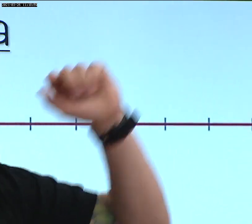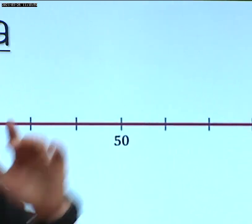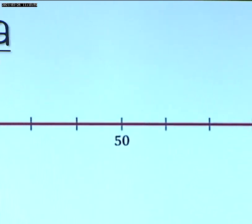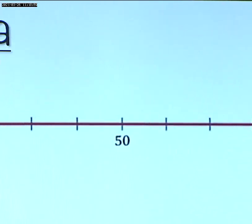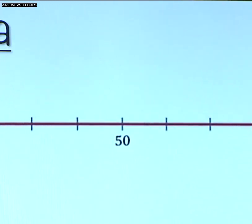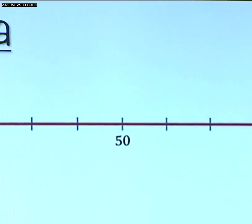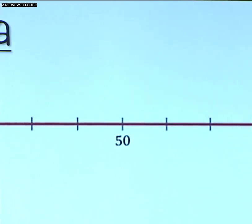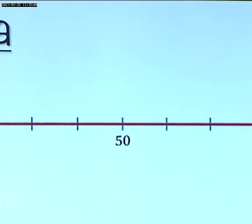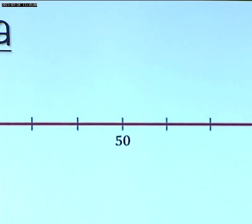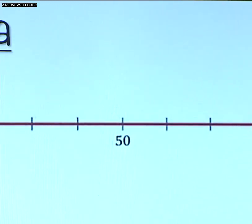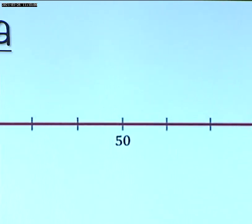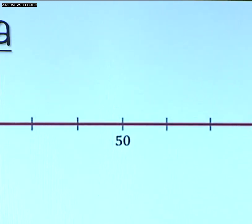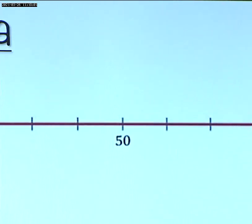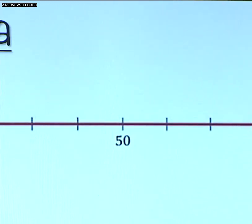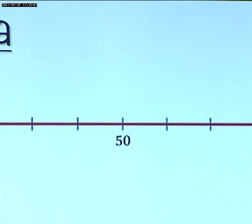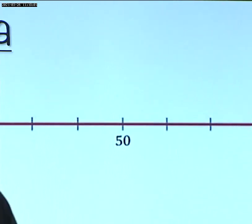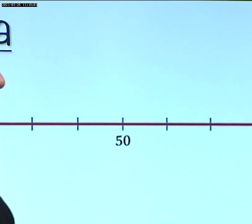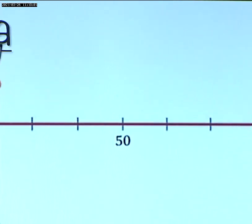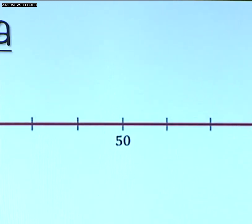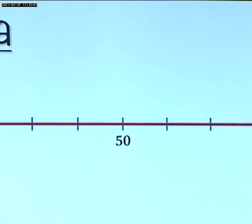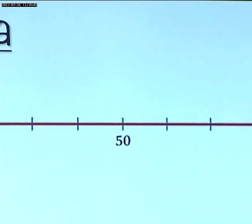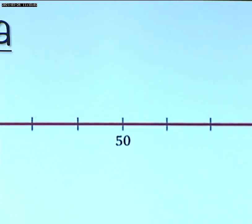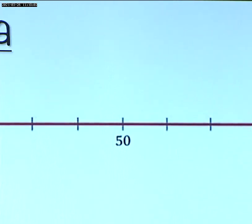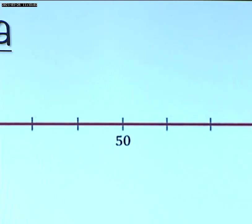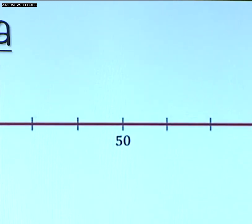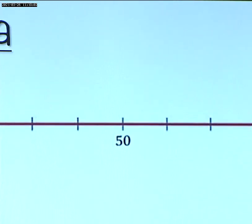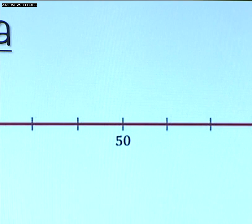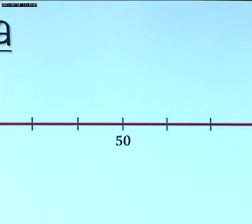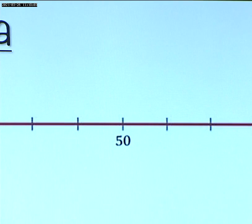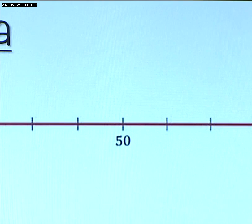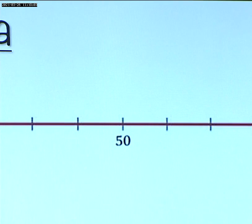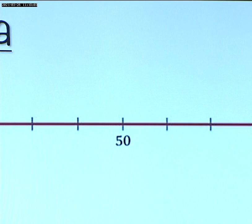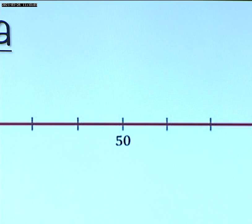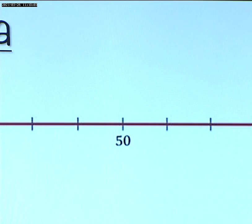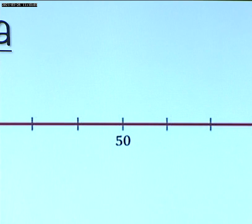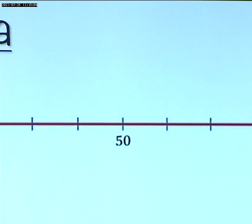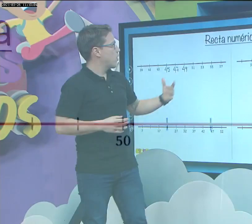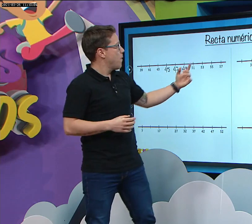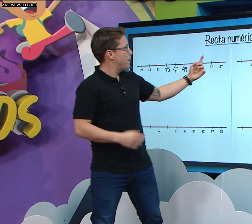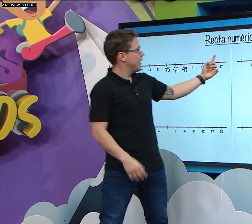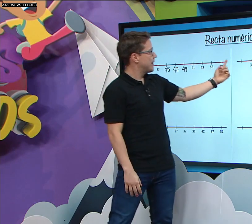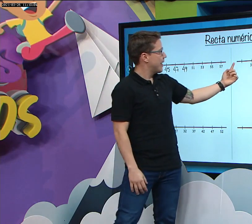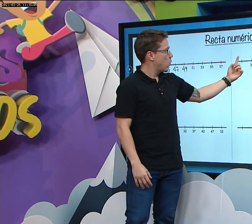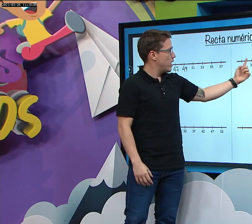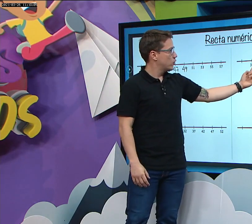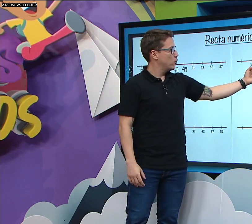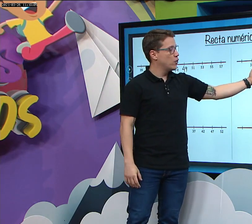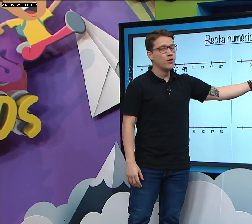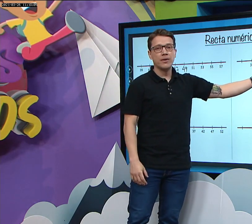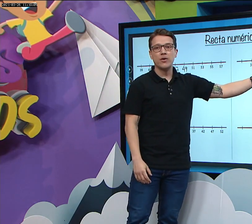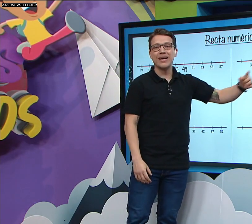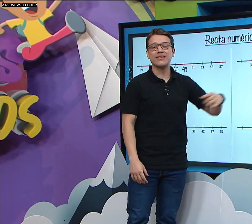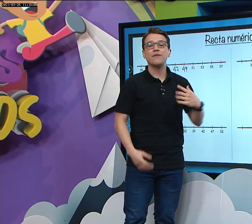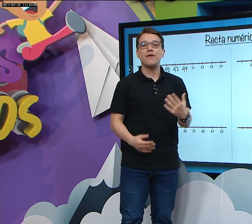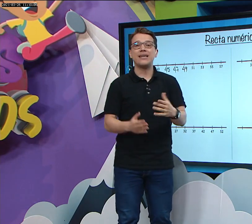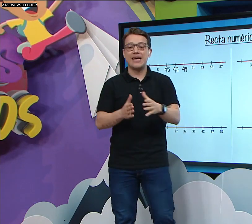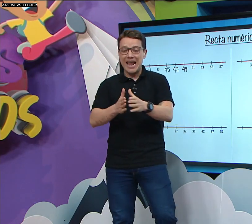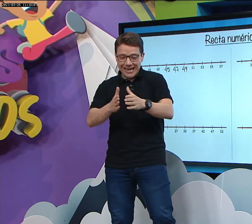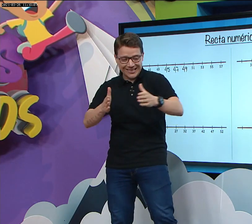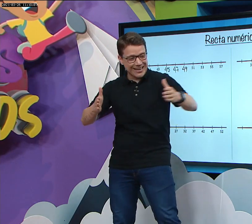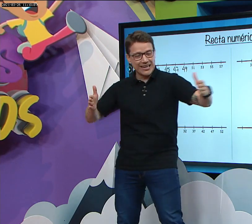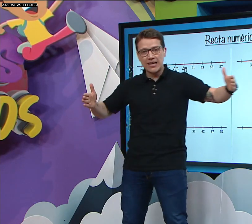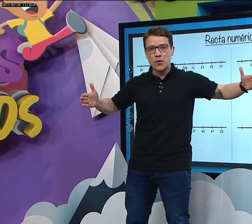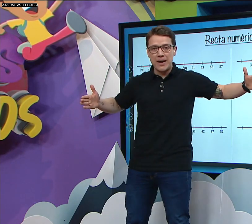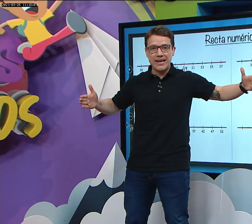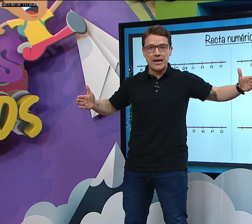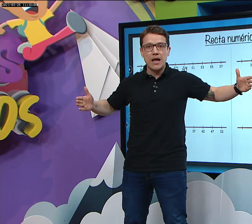espacios aparece el 74. Y tendríamos que completar cuáles son los números que hacen falta en